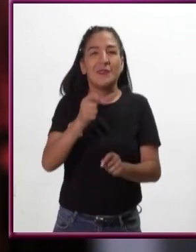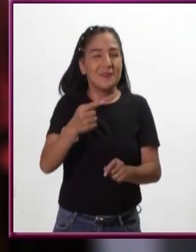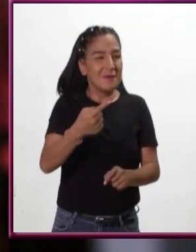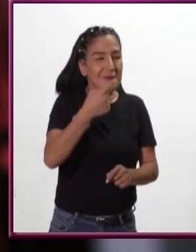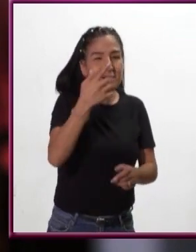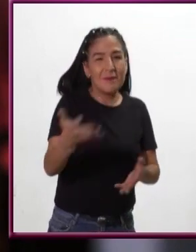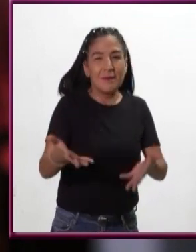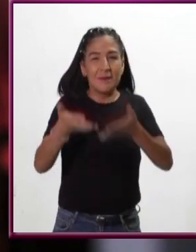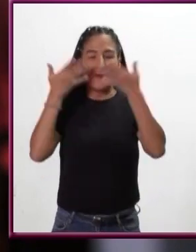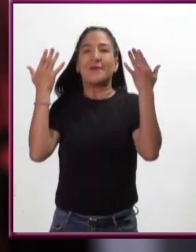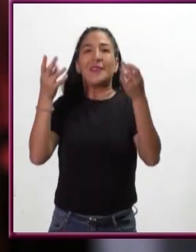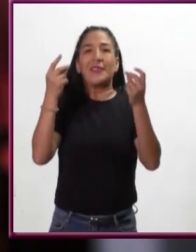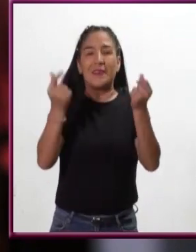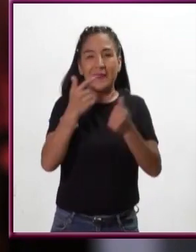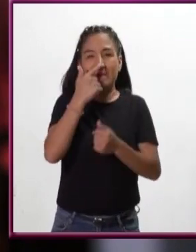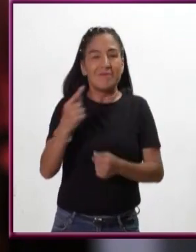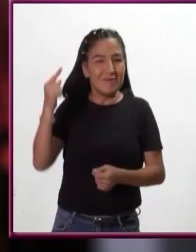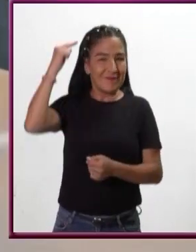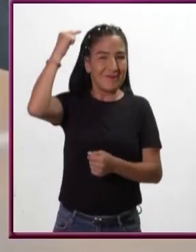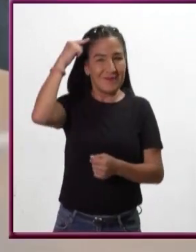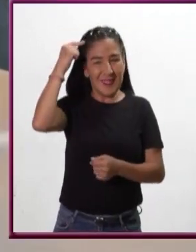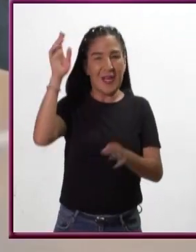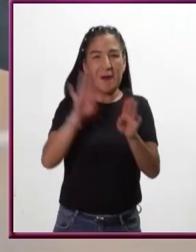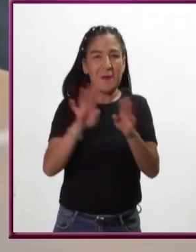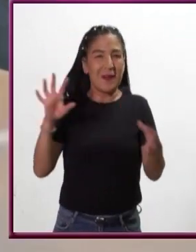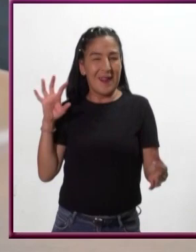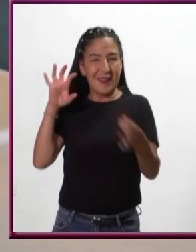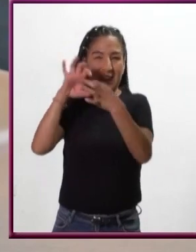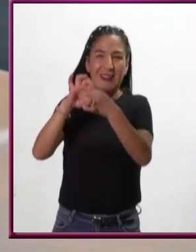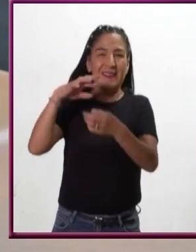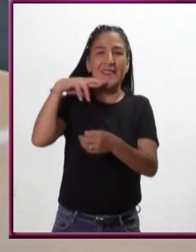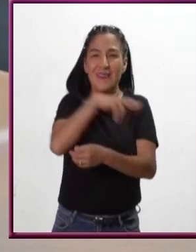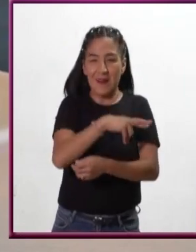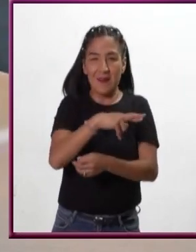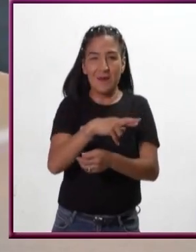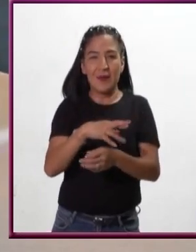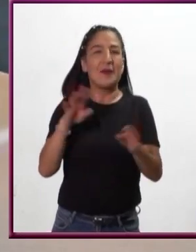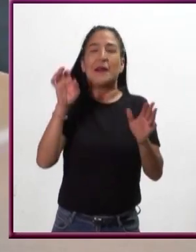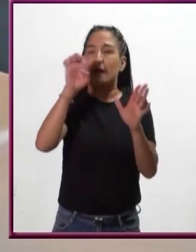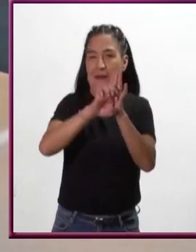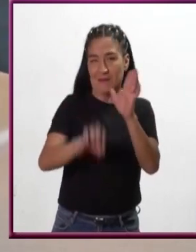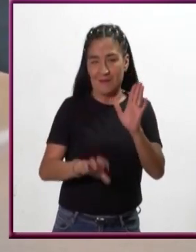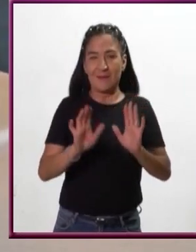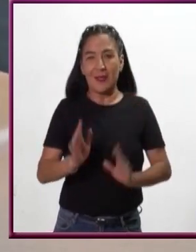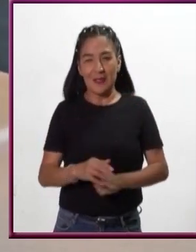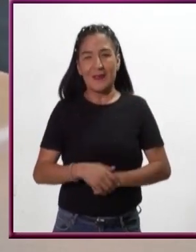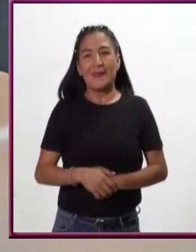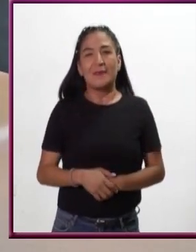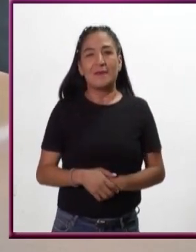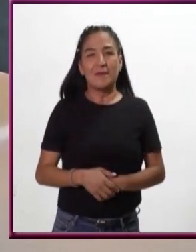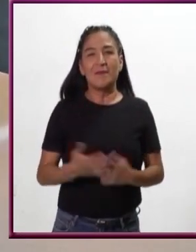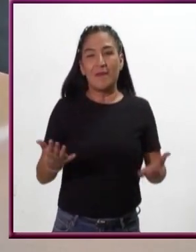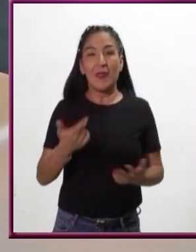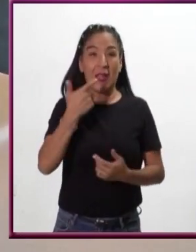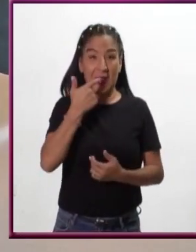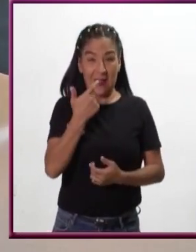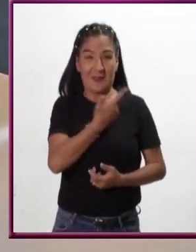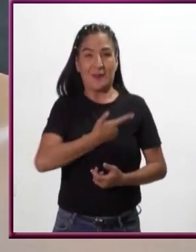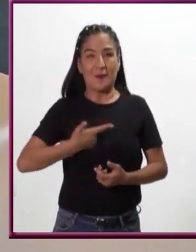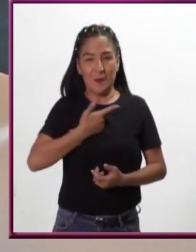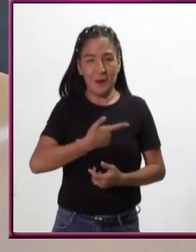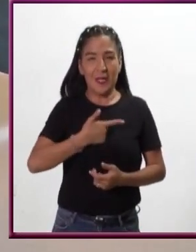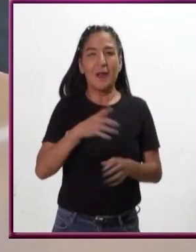sentido que pasa rápido a nuestro cerebro. O sea, no hay una barrera entre, por ejemplo, en el caso del